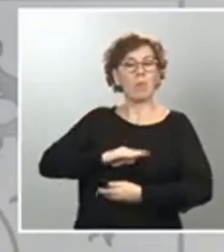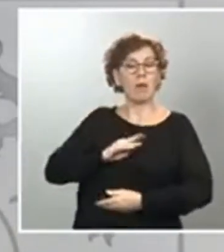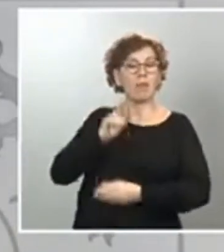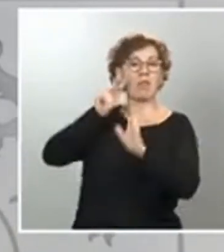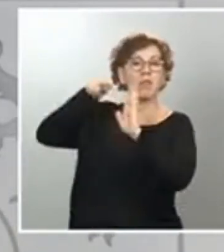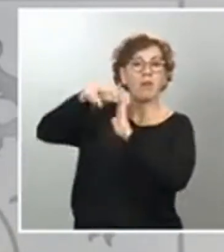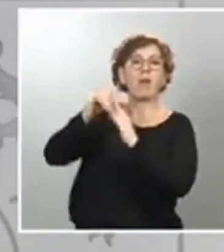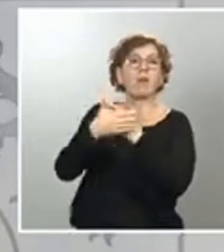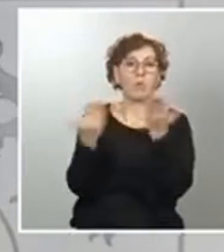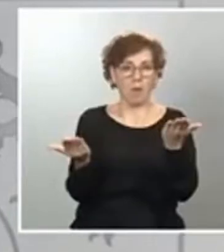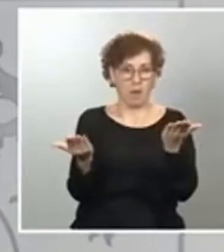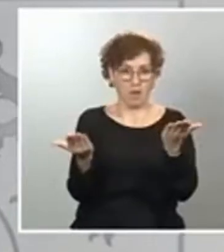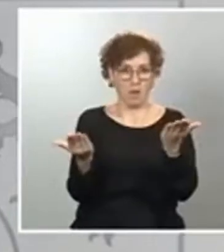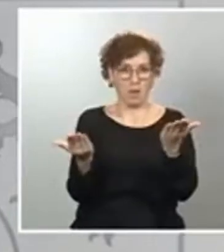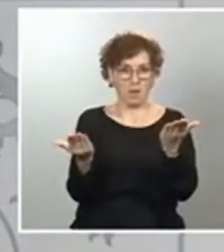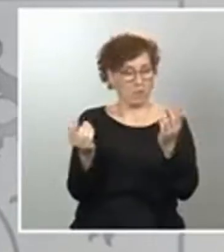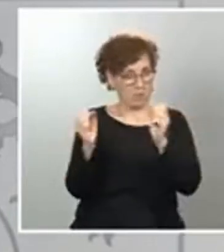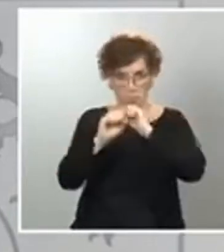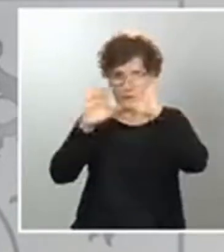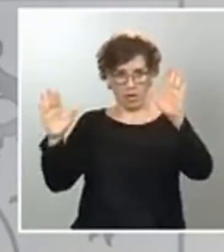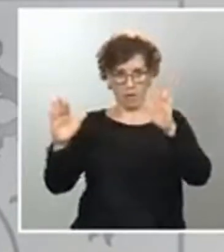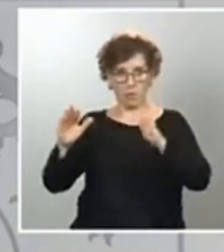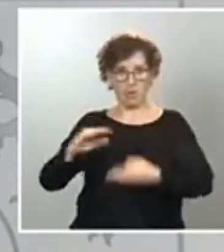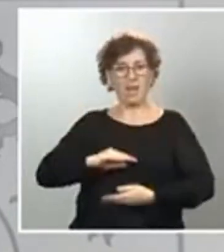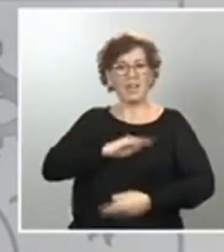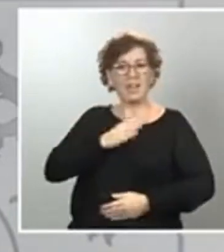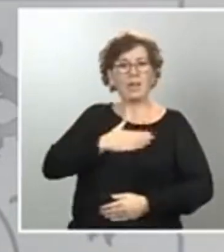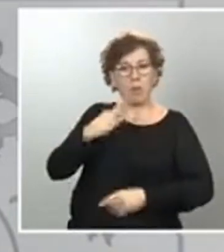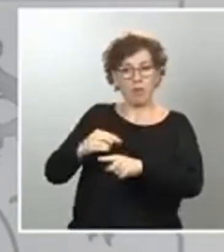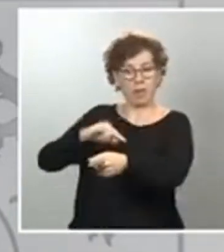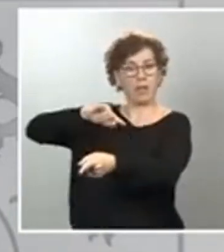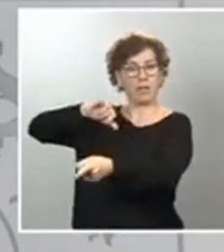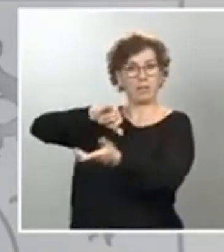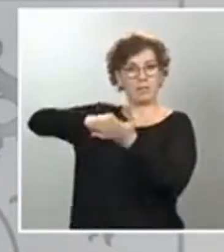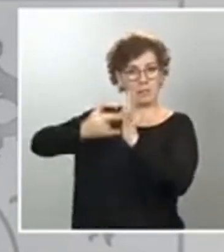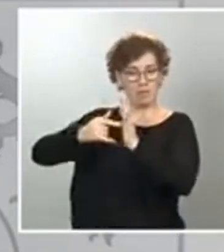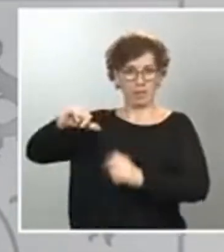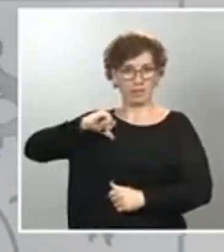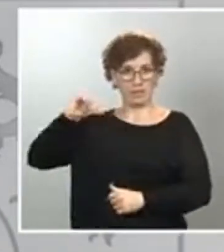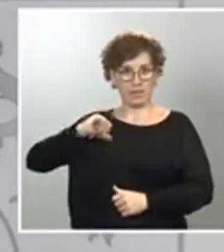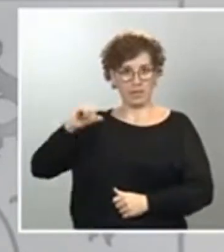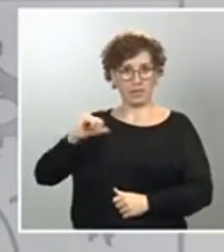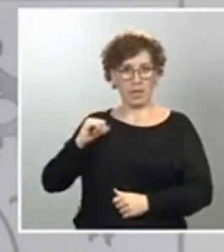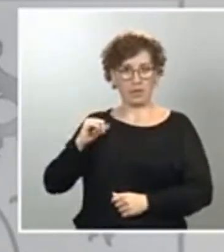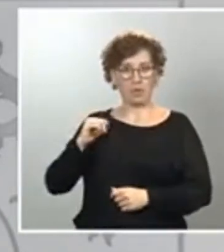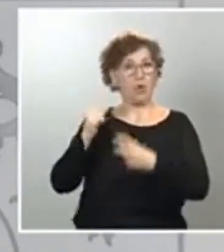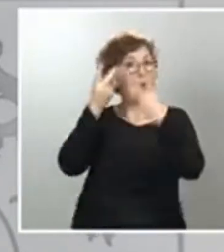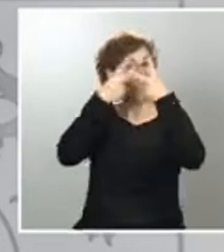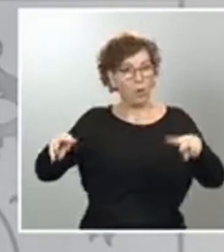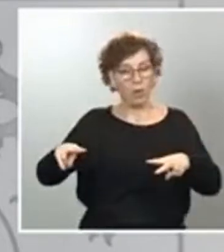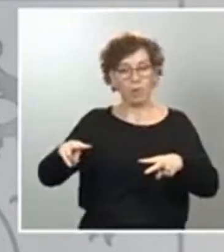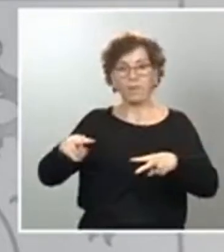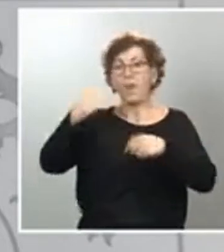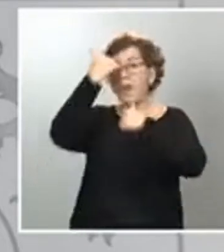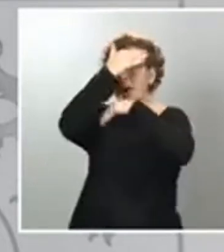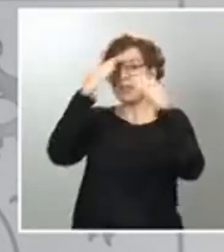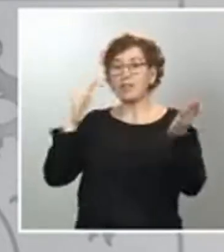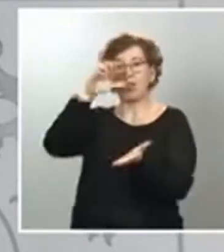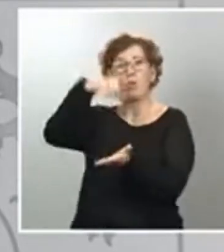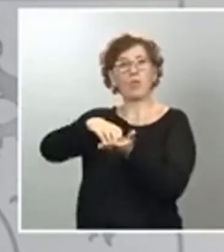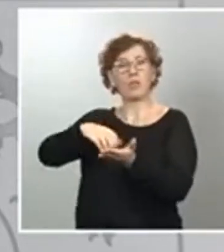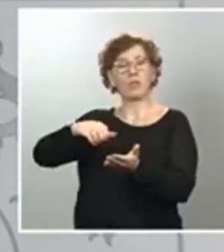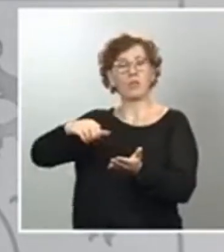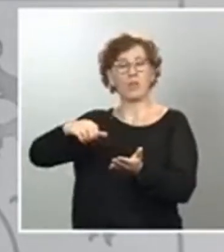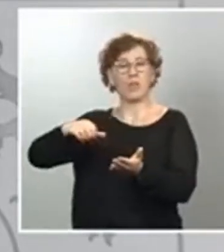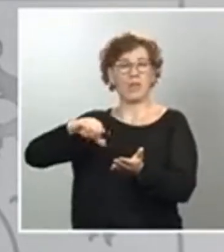hice referencia. Capacidades estratégicas del sistema sanitario, tanto en su vertiente de atención primaria, que lógicamente en esta fase de